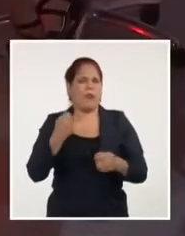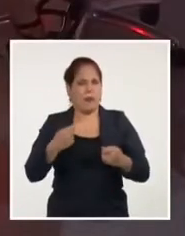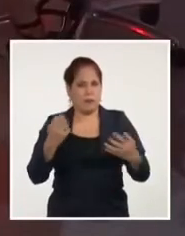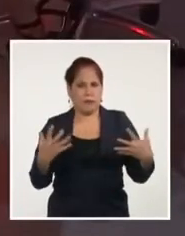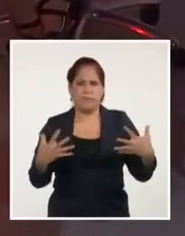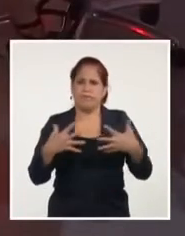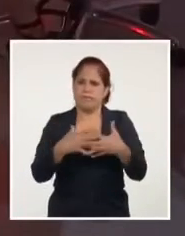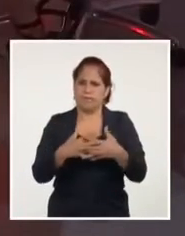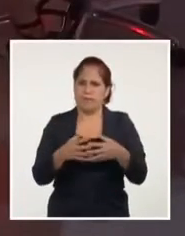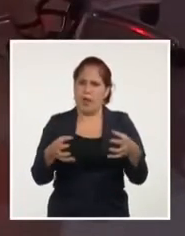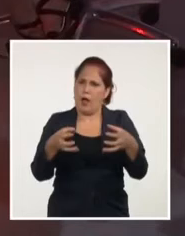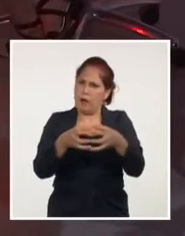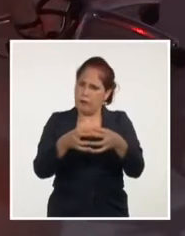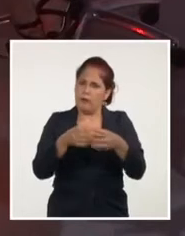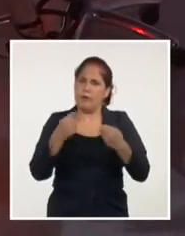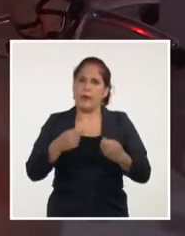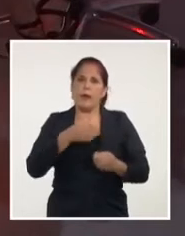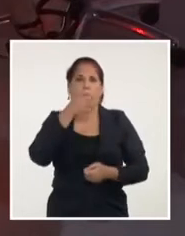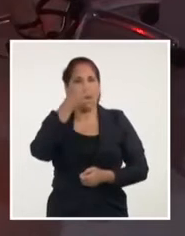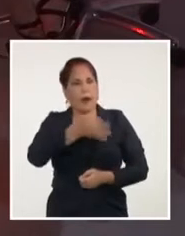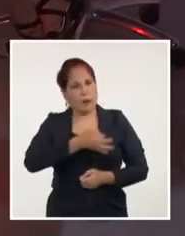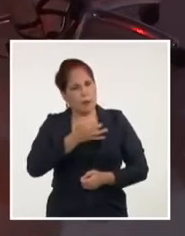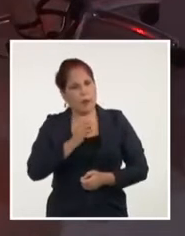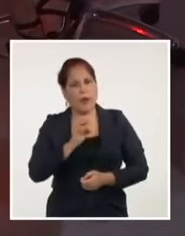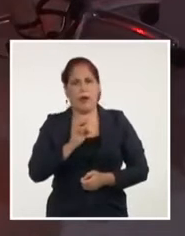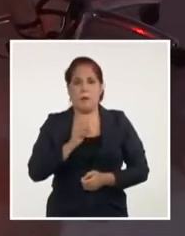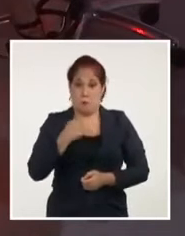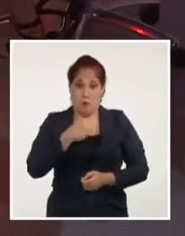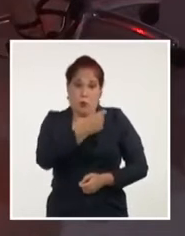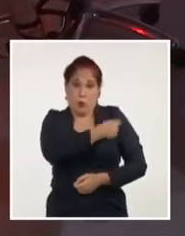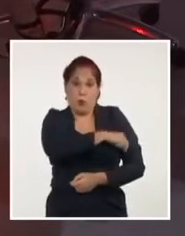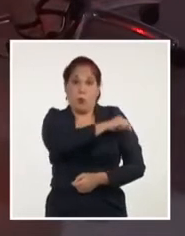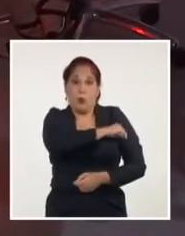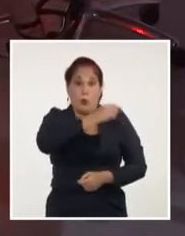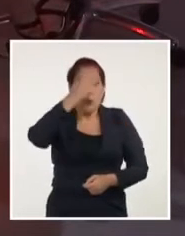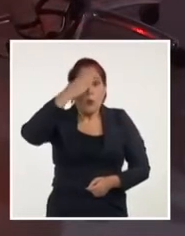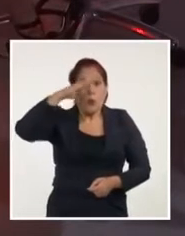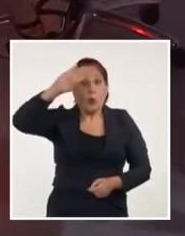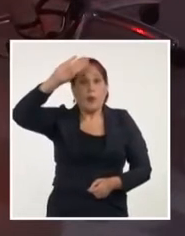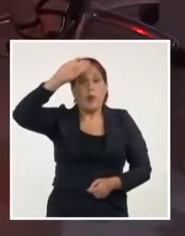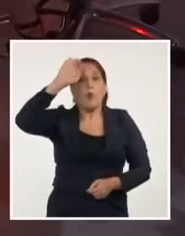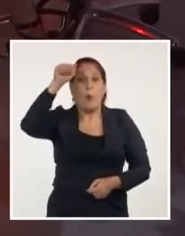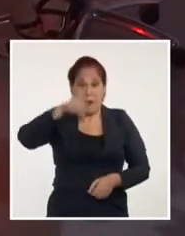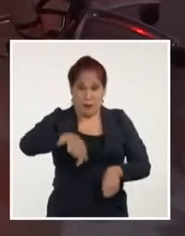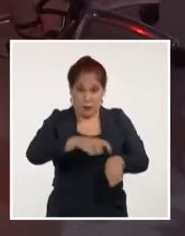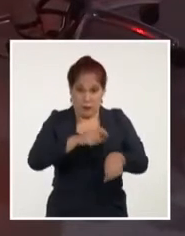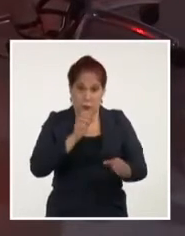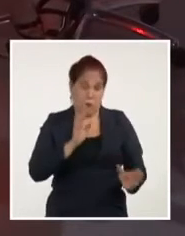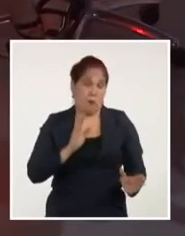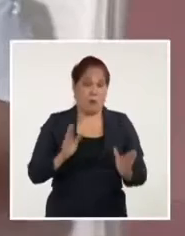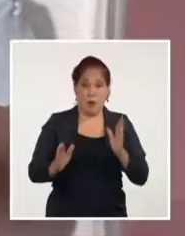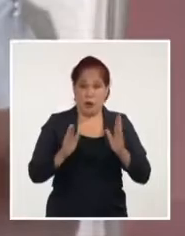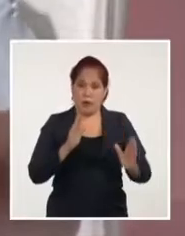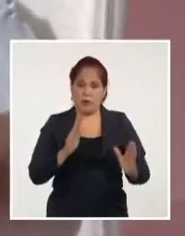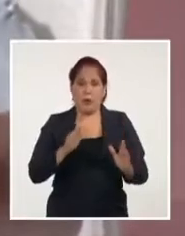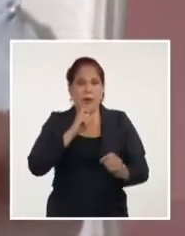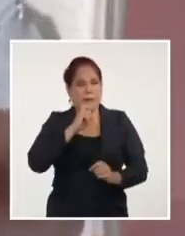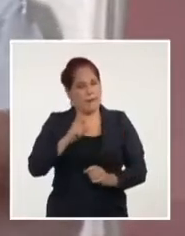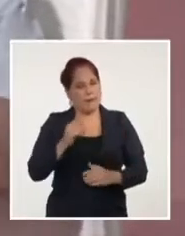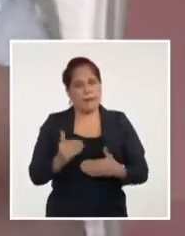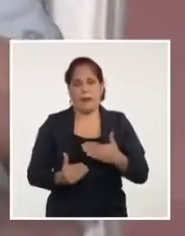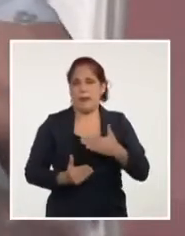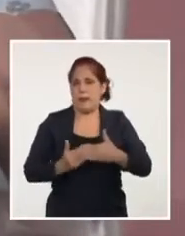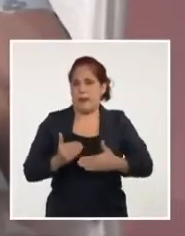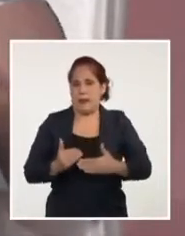Comunicativamente hablando, tenemos que acudir a palabras bellas. Nuestro país es un país que efectivamente está ahora mismo pasando por momentos muy